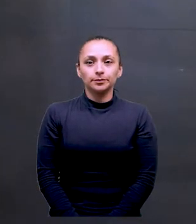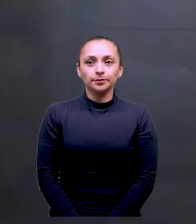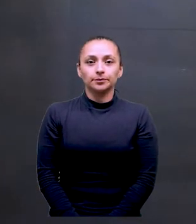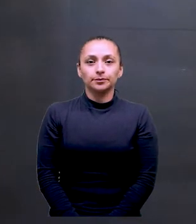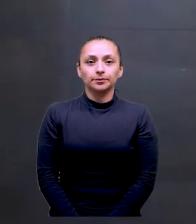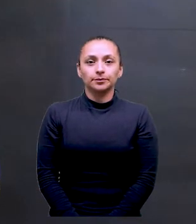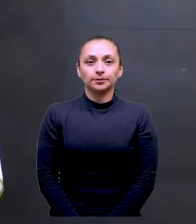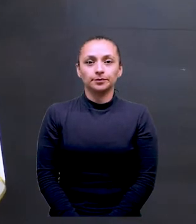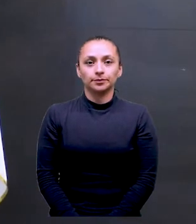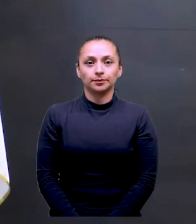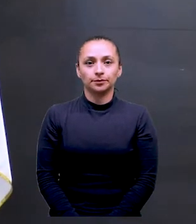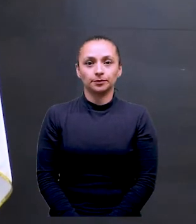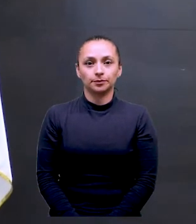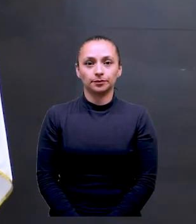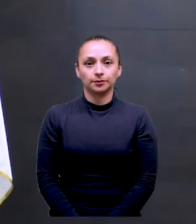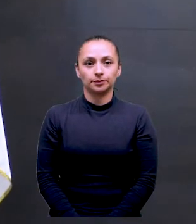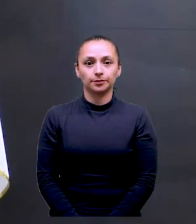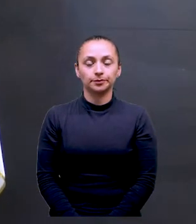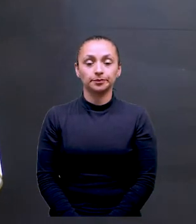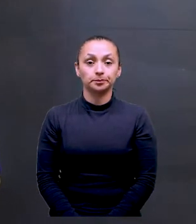mis queridos hermanos